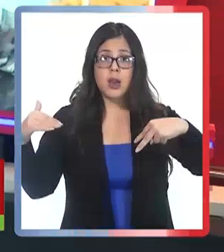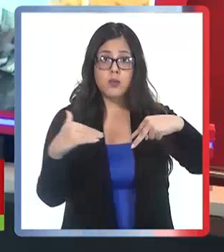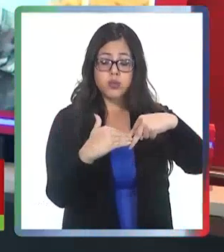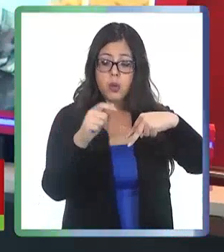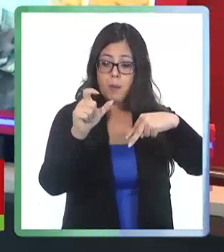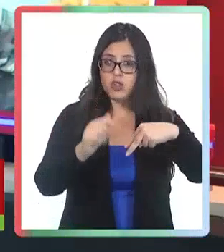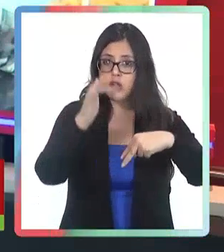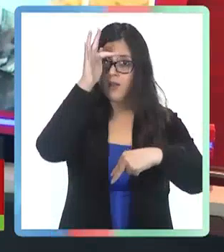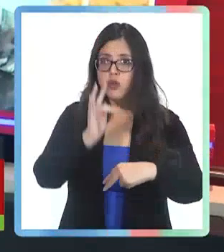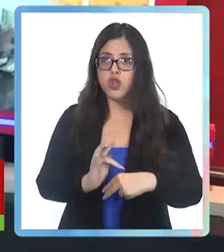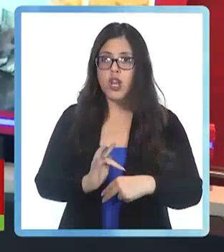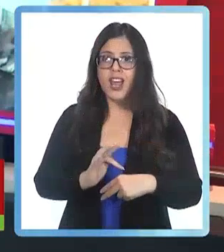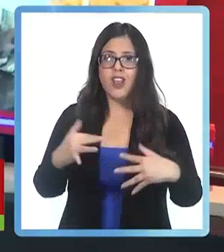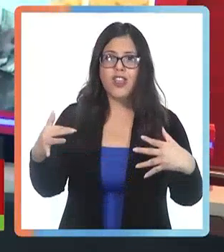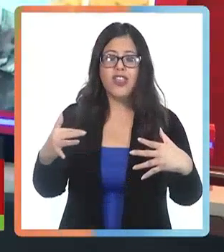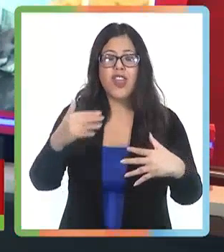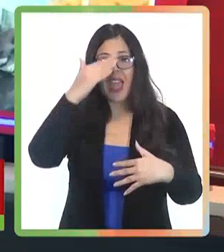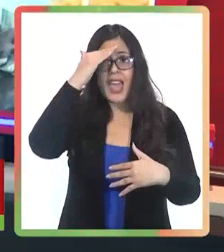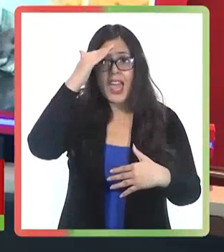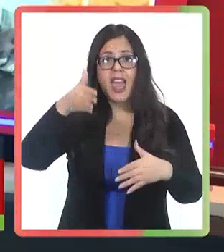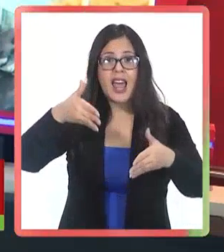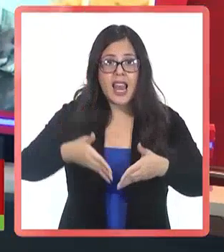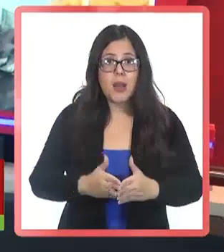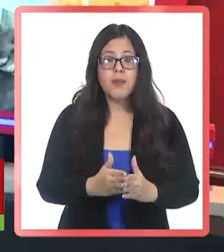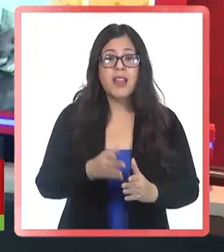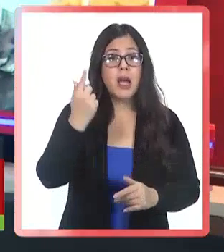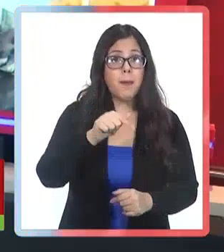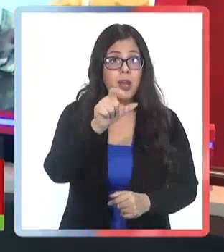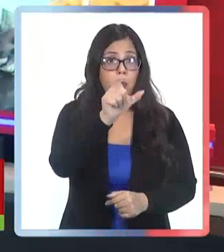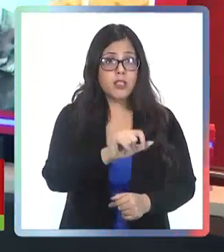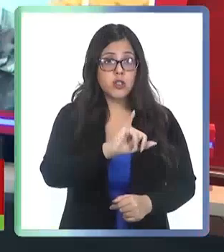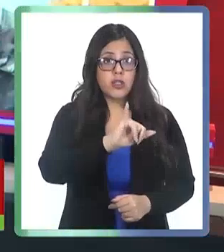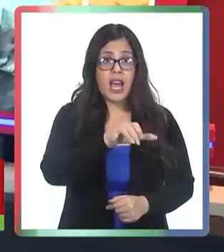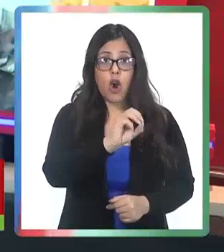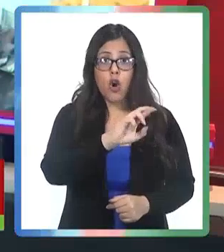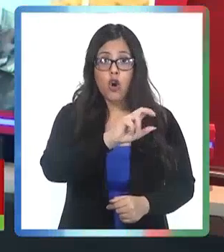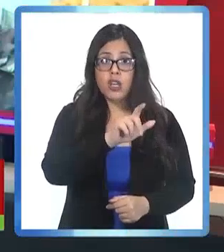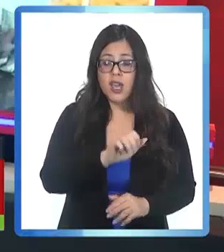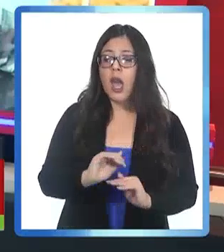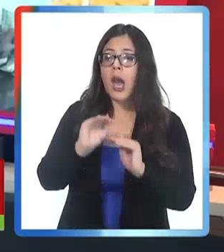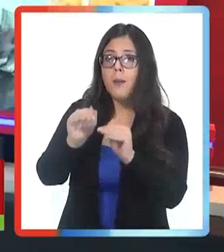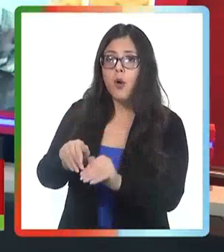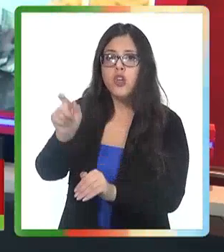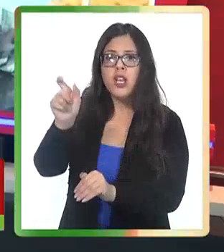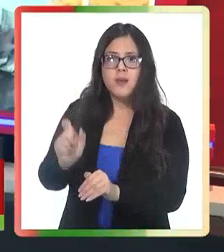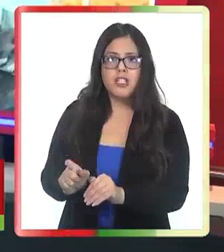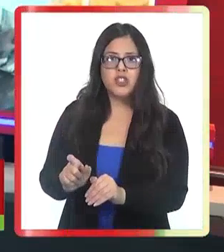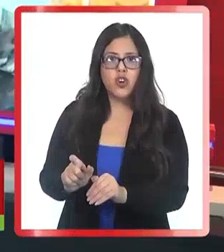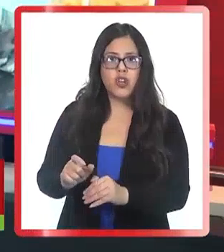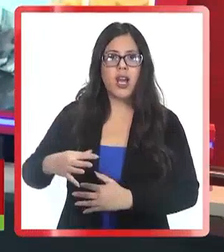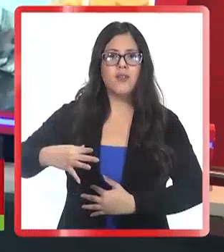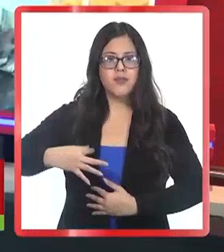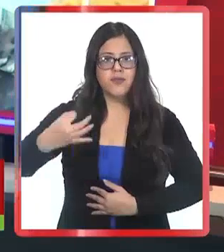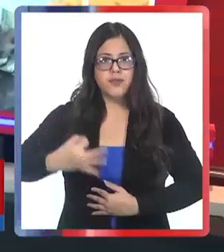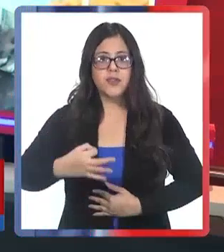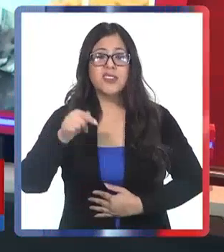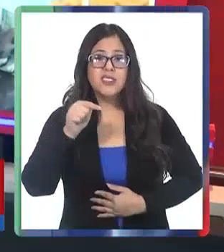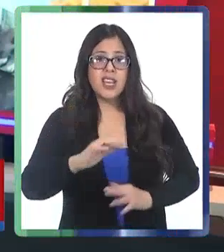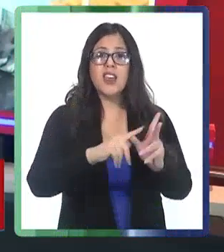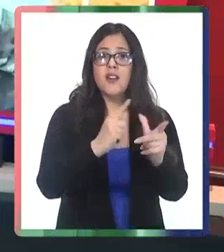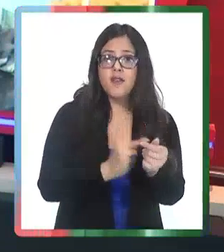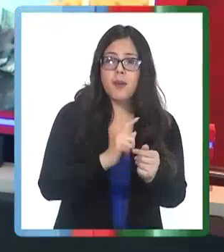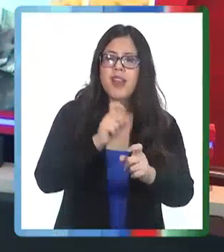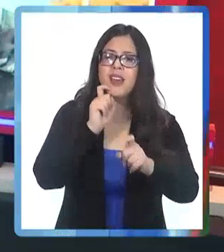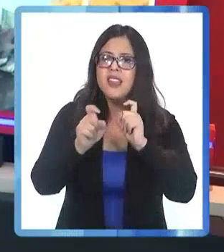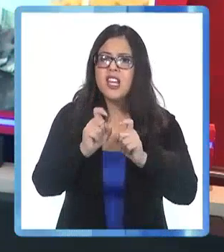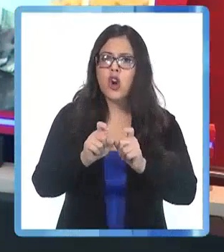funcionario de la Armada. El contraalmirante Parga expresó su apoyo a ese uniformado. La familia del joven fallecido criticó el nombramiento del